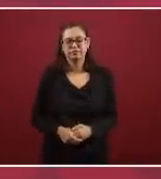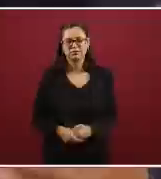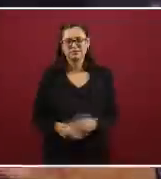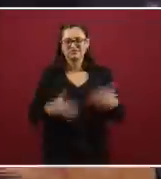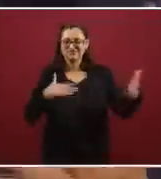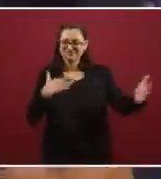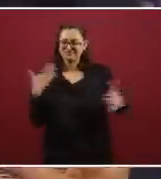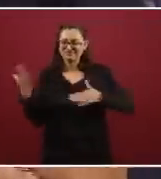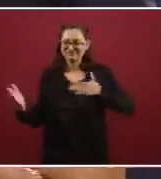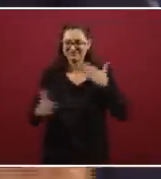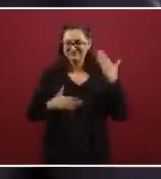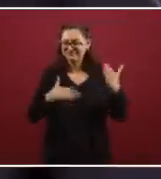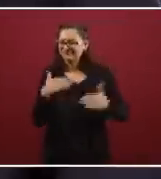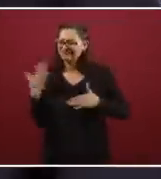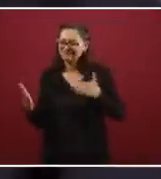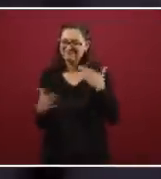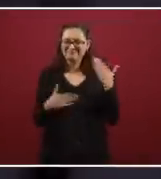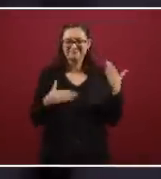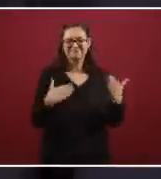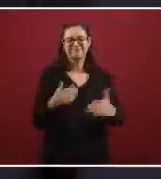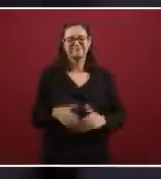alegre.